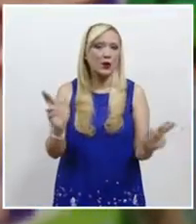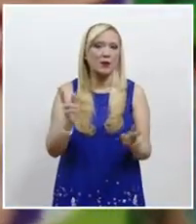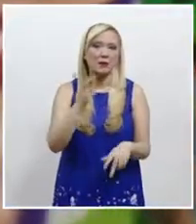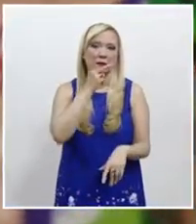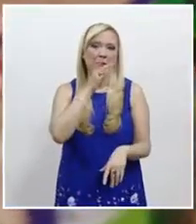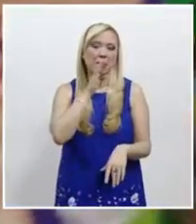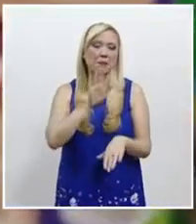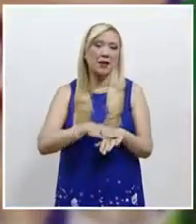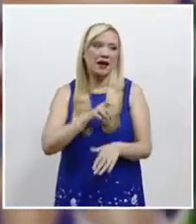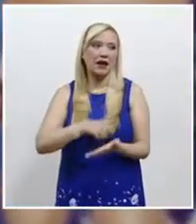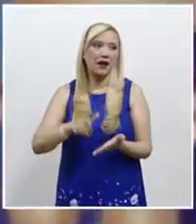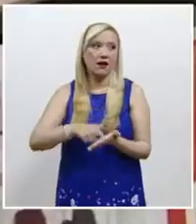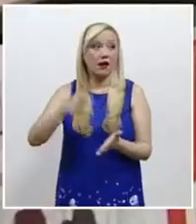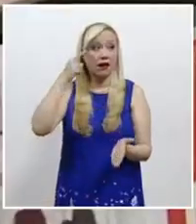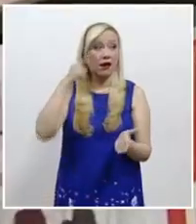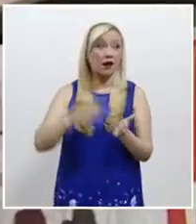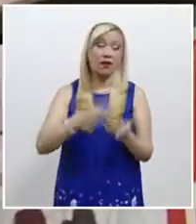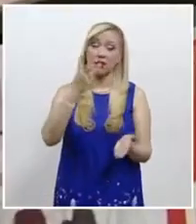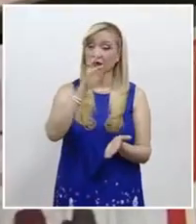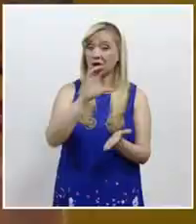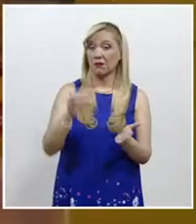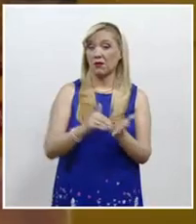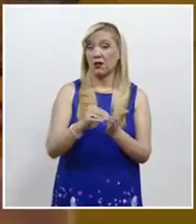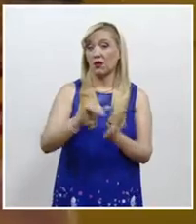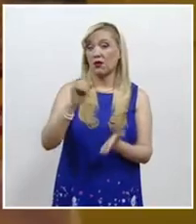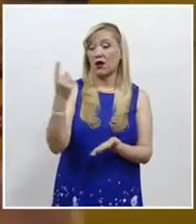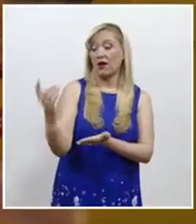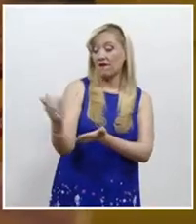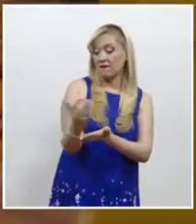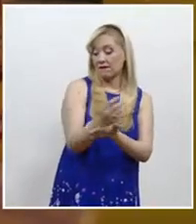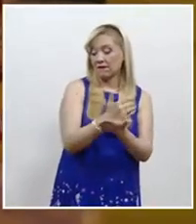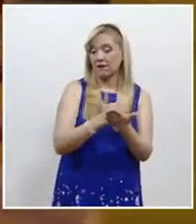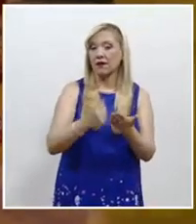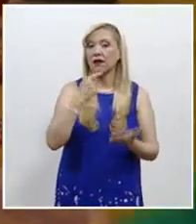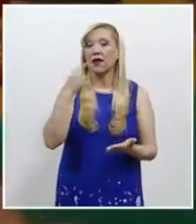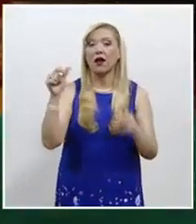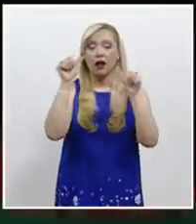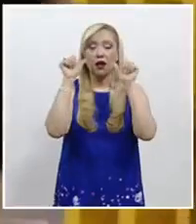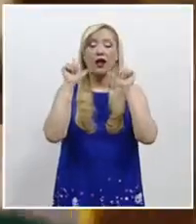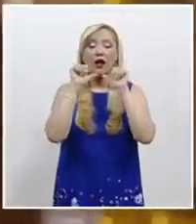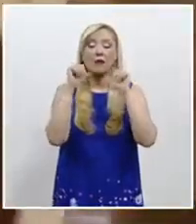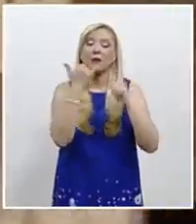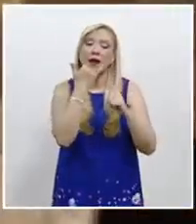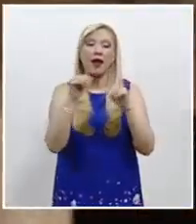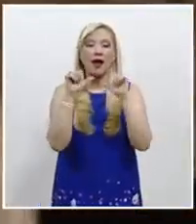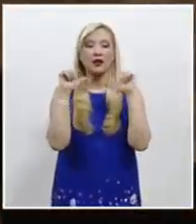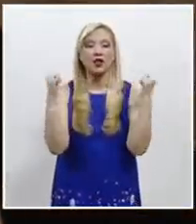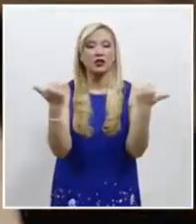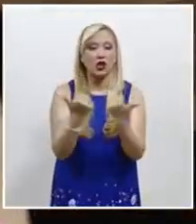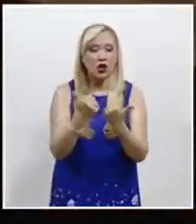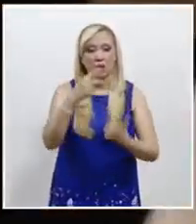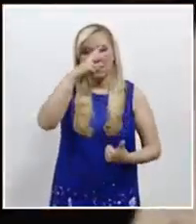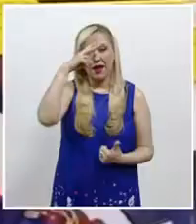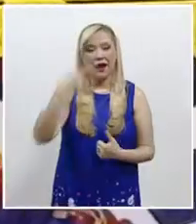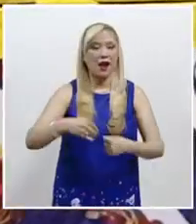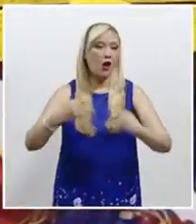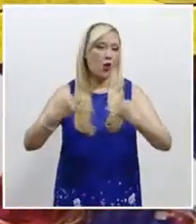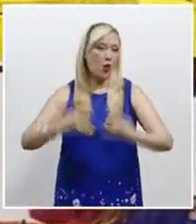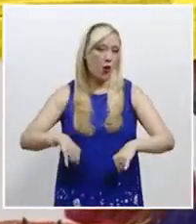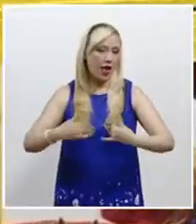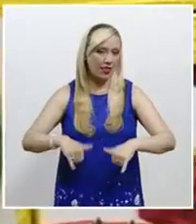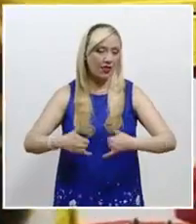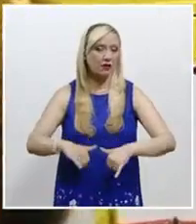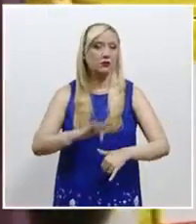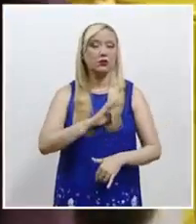por $300 millones a nivel nacional, de acuerdo con la Asociación Mexicana de la Industria del Juguete. Un ramo que genera